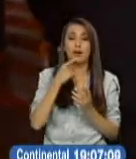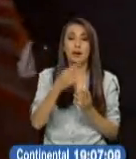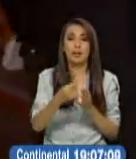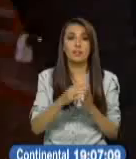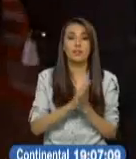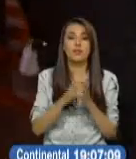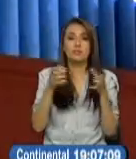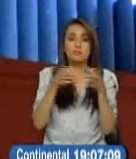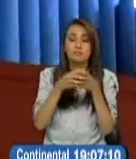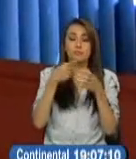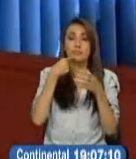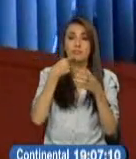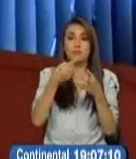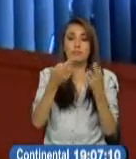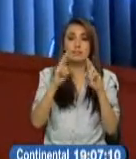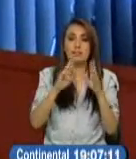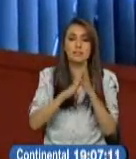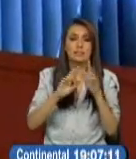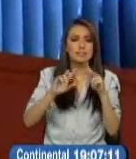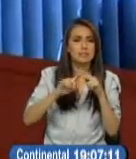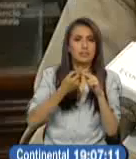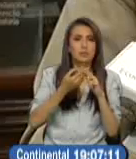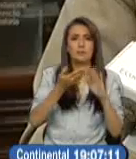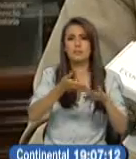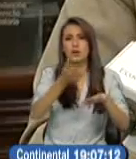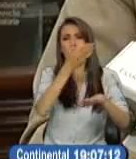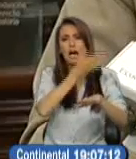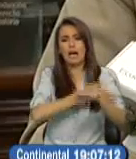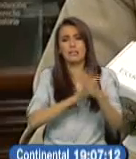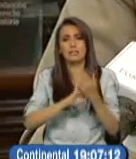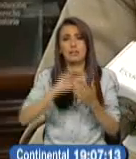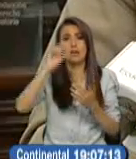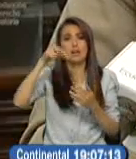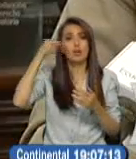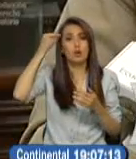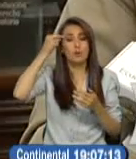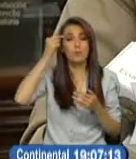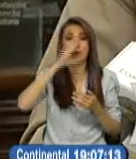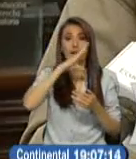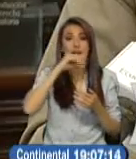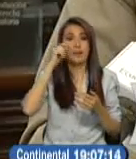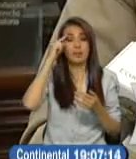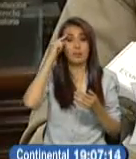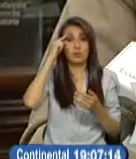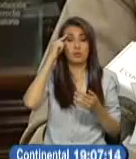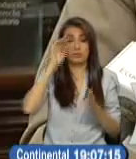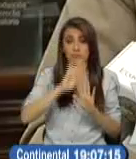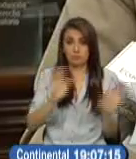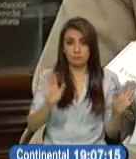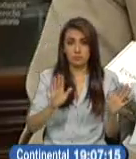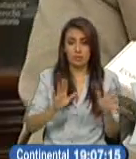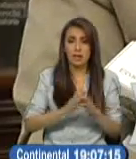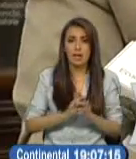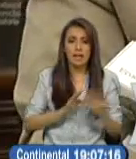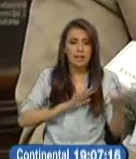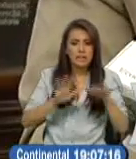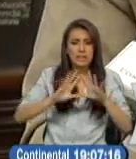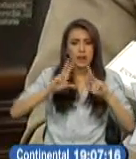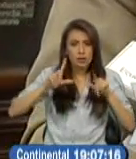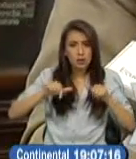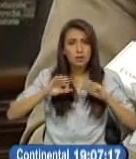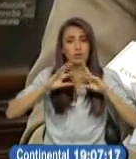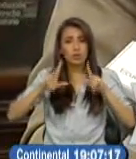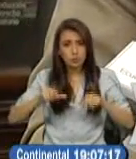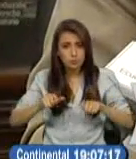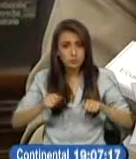corrupción institucionalizada empezó hace tiempo. En el gobierno del presidente Correa de 10 años, los actos de corrupción que se